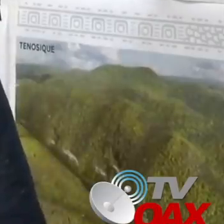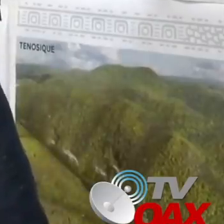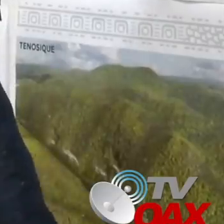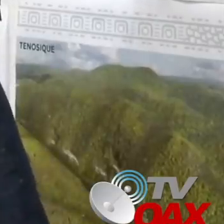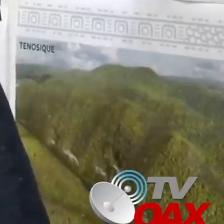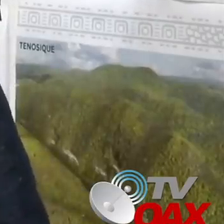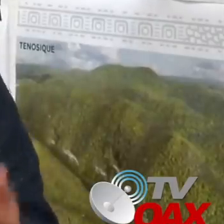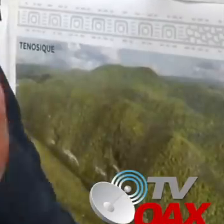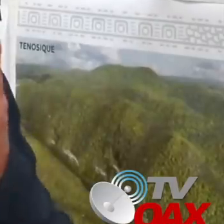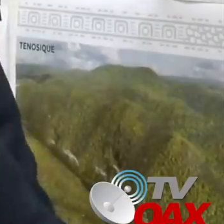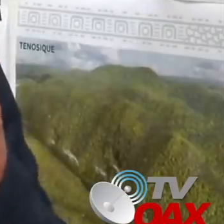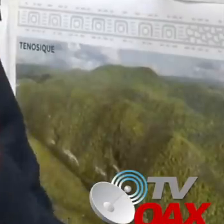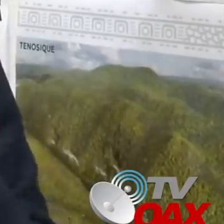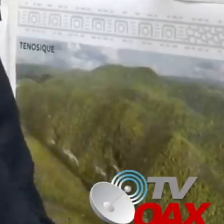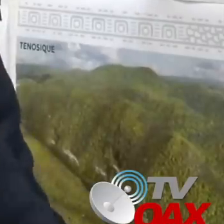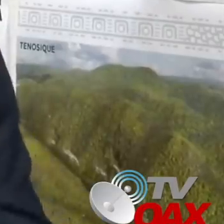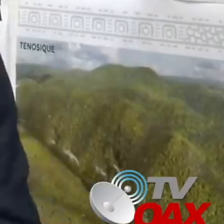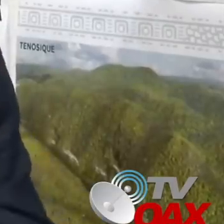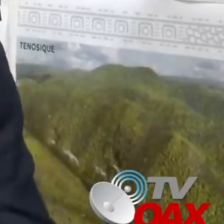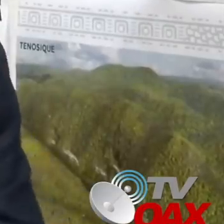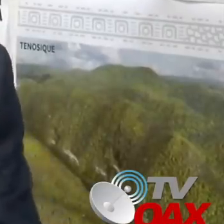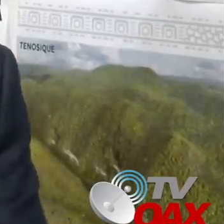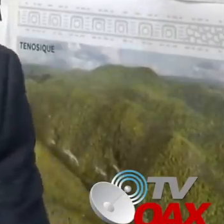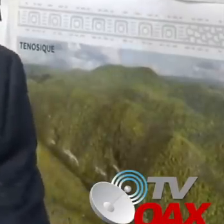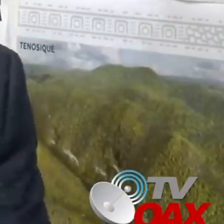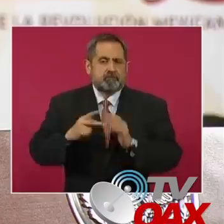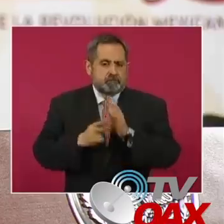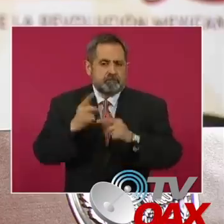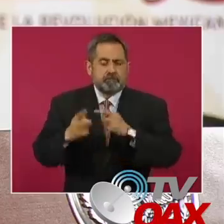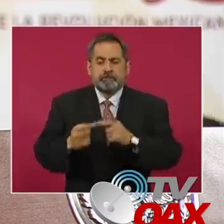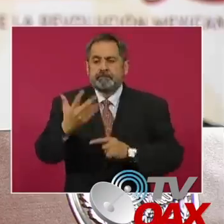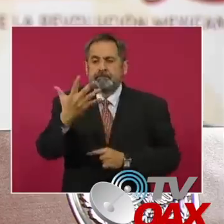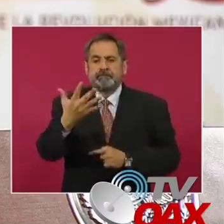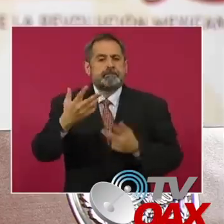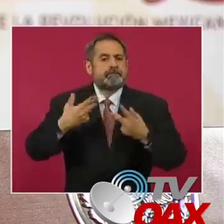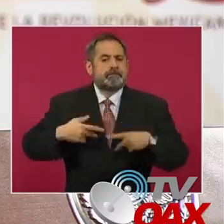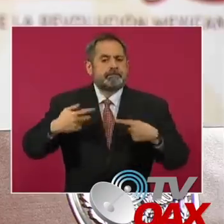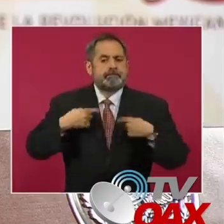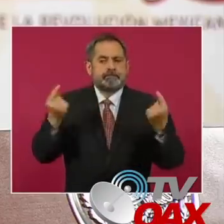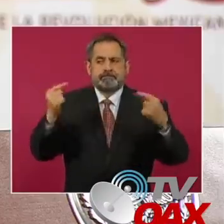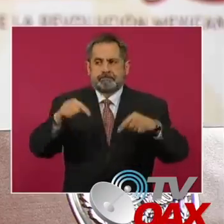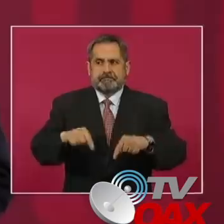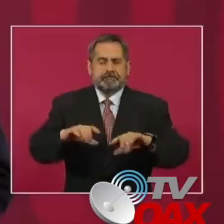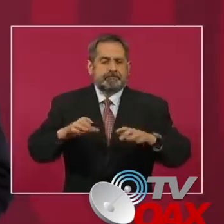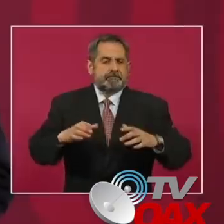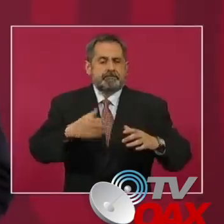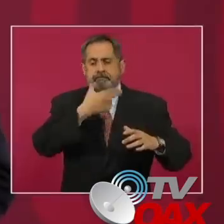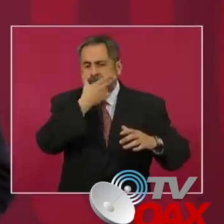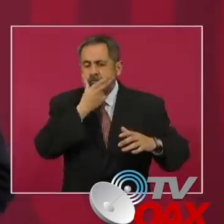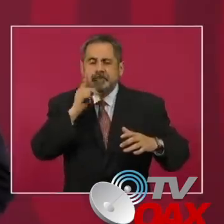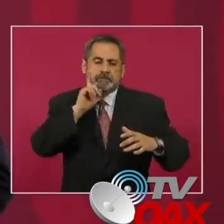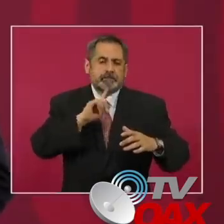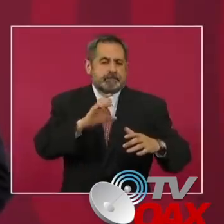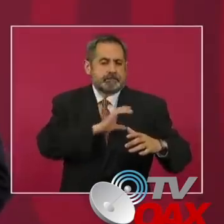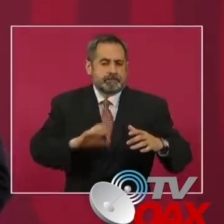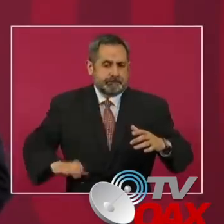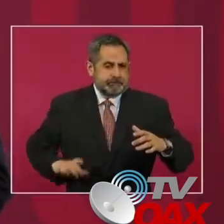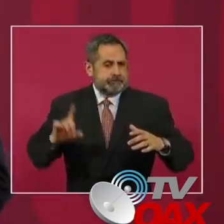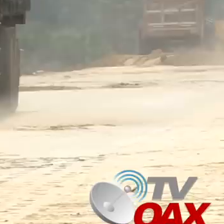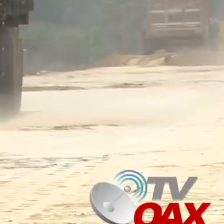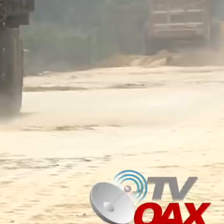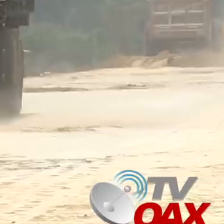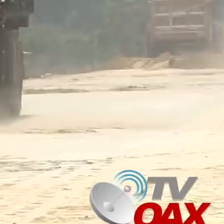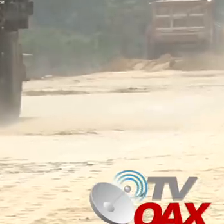Comunicaciones y Transportes, pero justificó el cambio argumentando que si uno de sus colaboradores no se